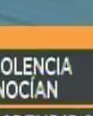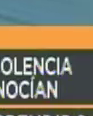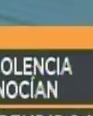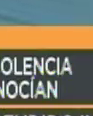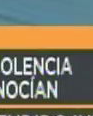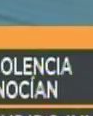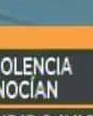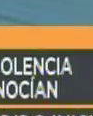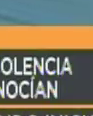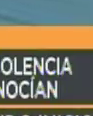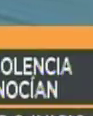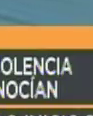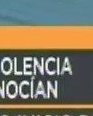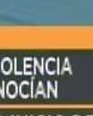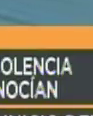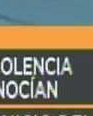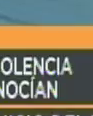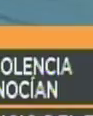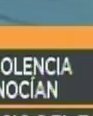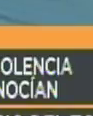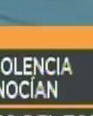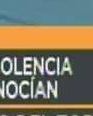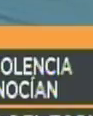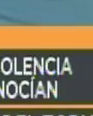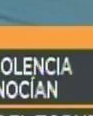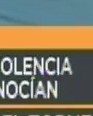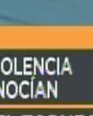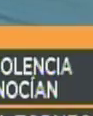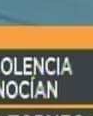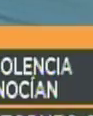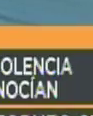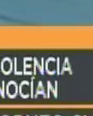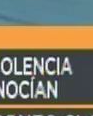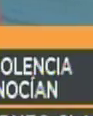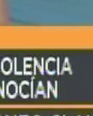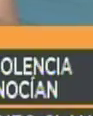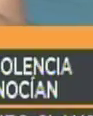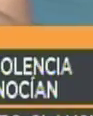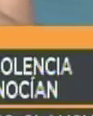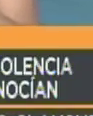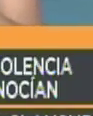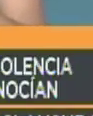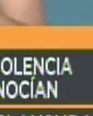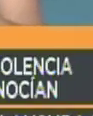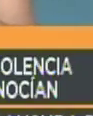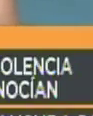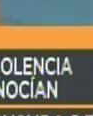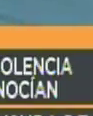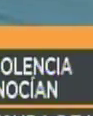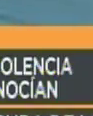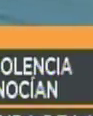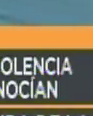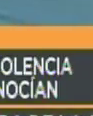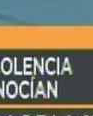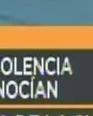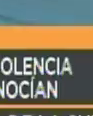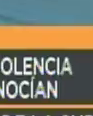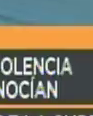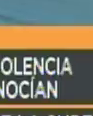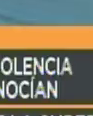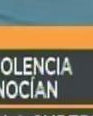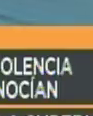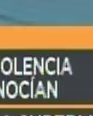venezolana, diciéndole que son una tragedia social, que el venezolano se ha convertido en una amenaza para nuestra